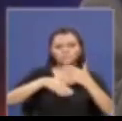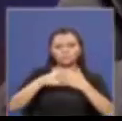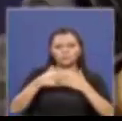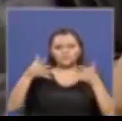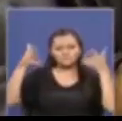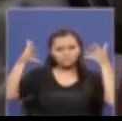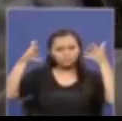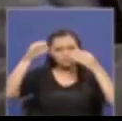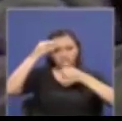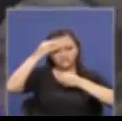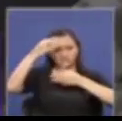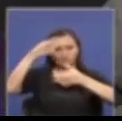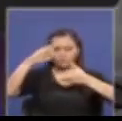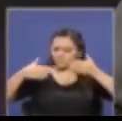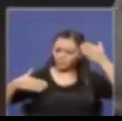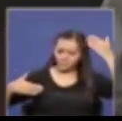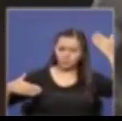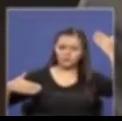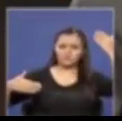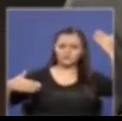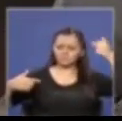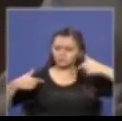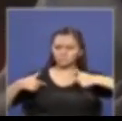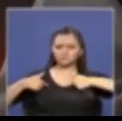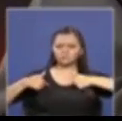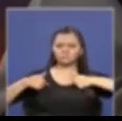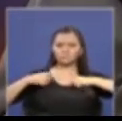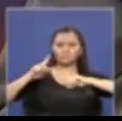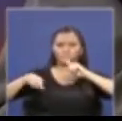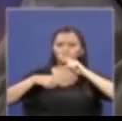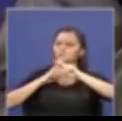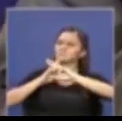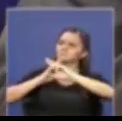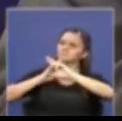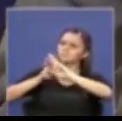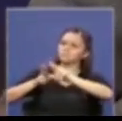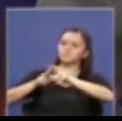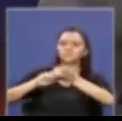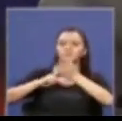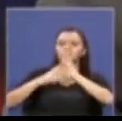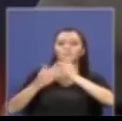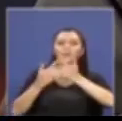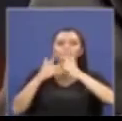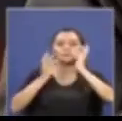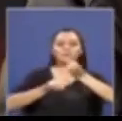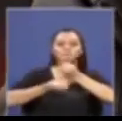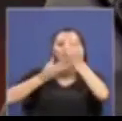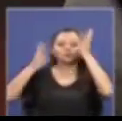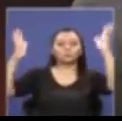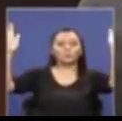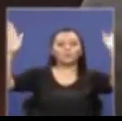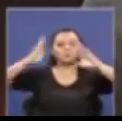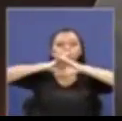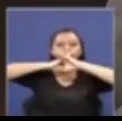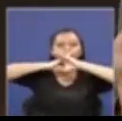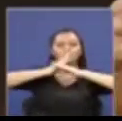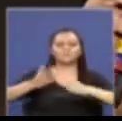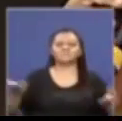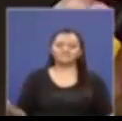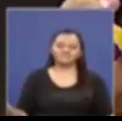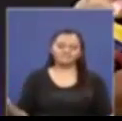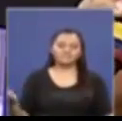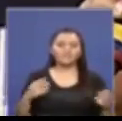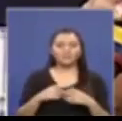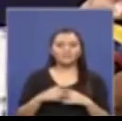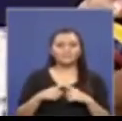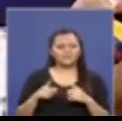cátedra, hacen política, y después si se le responde políticamente, atentado a la libertad de expresión, es uno vanidoso, engreído, increíble, ¿no?